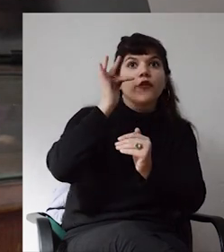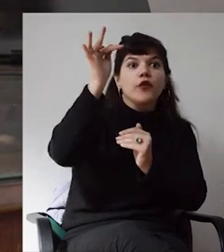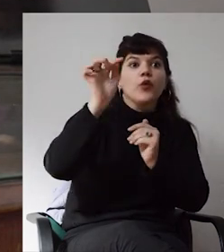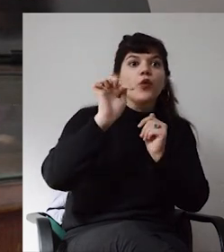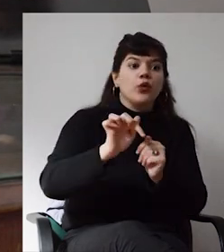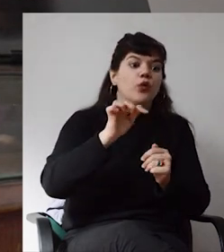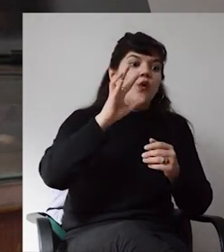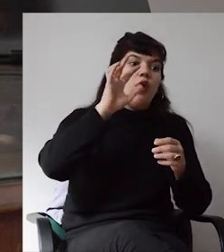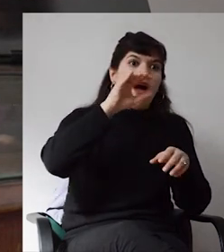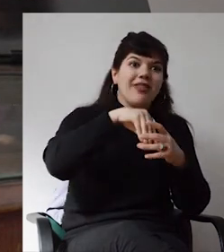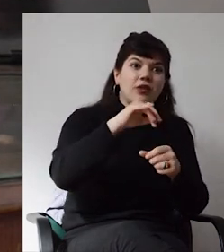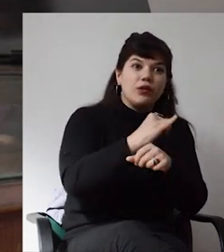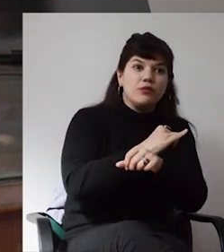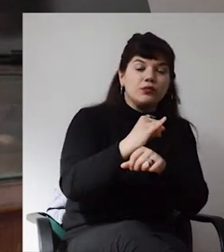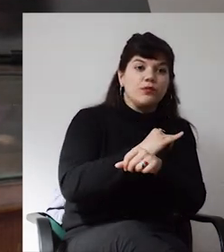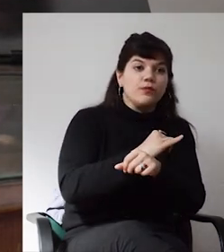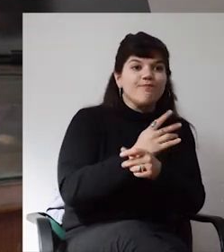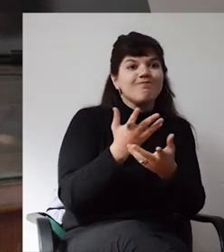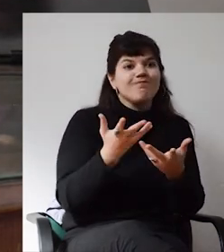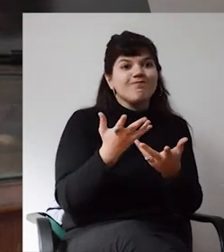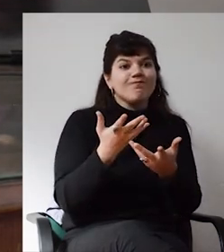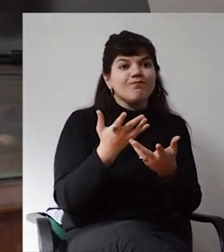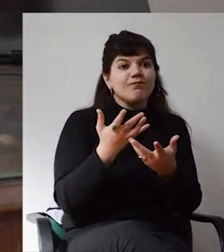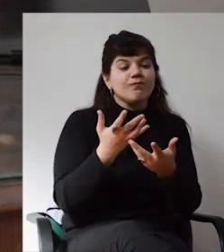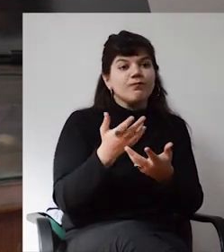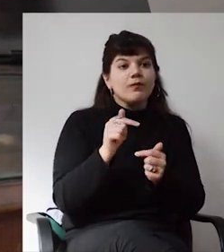desarrollo de estructuras académicas, por ejemplo,